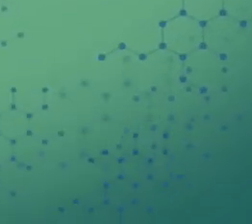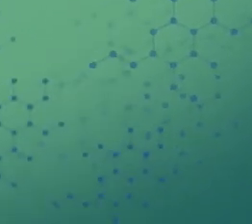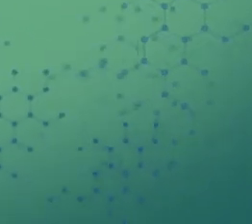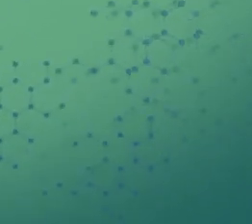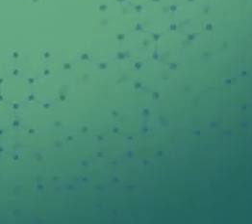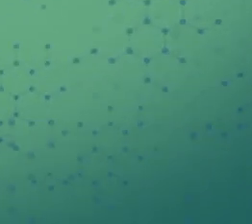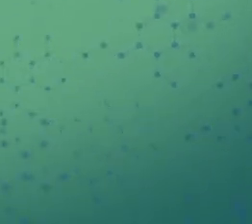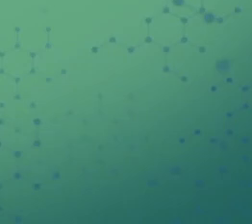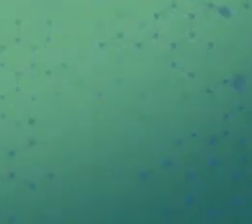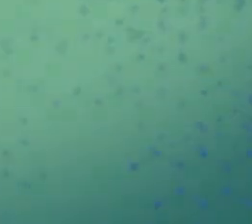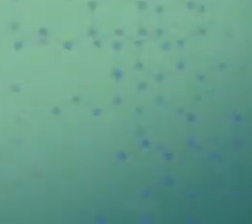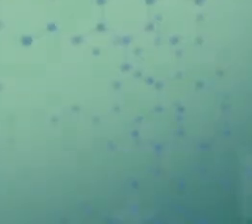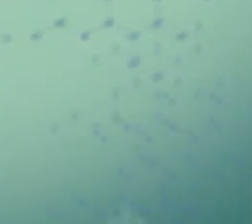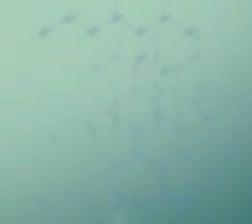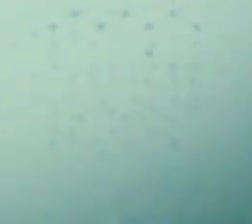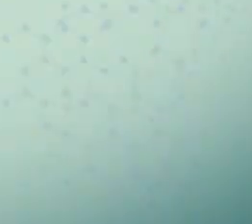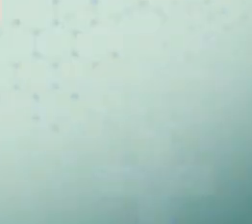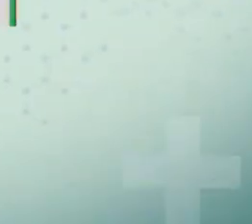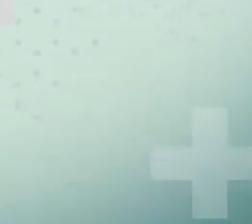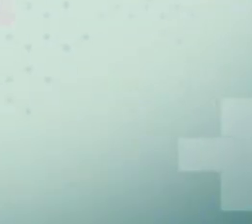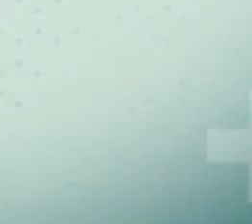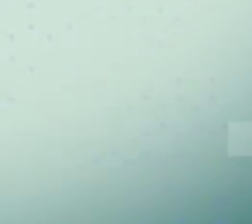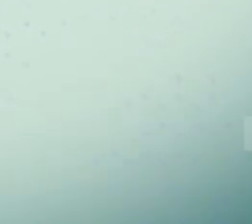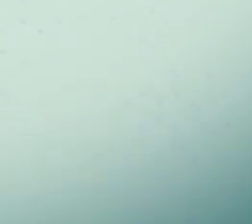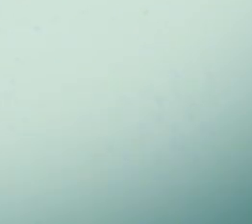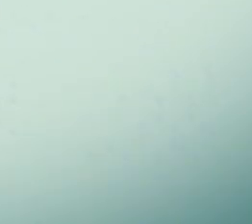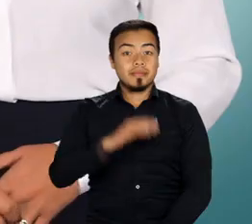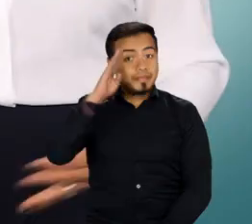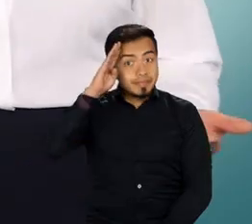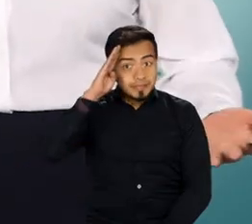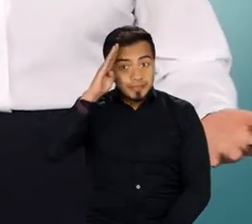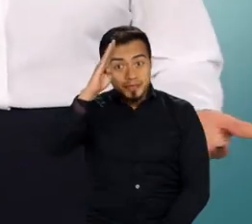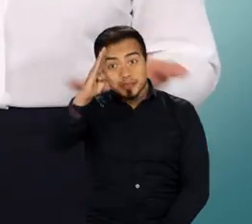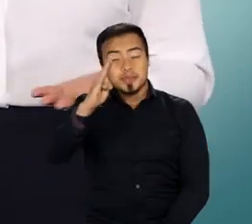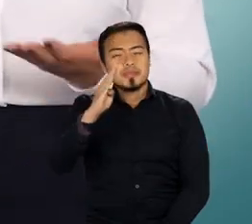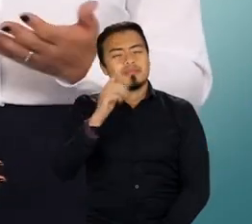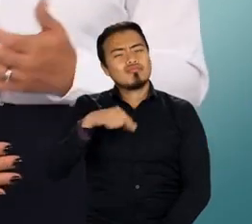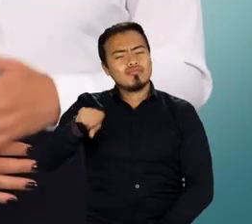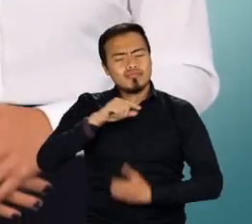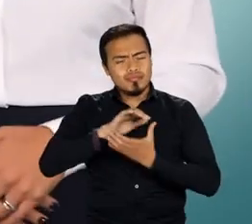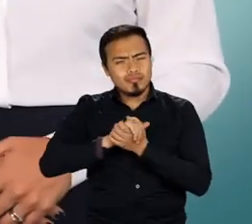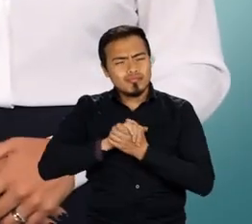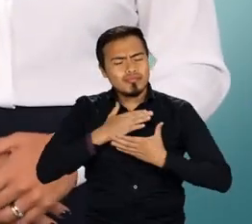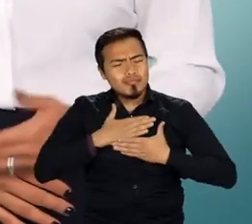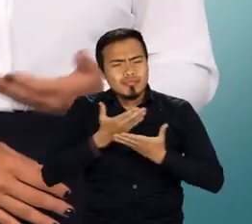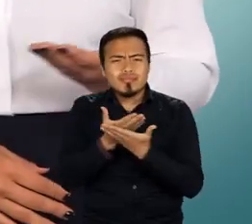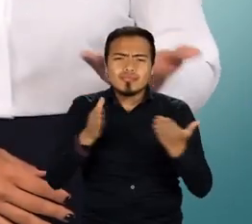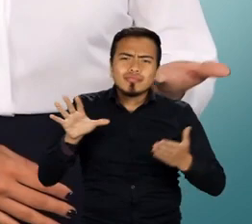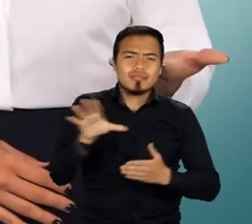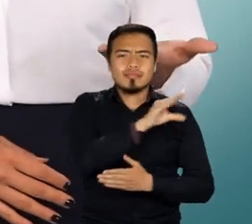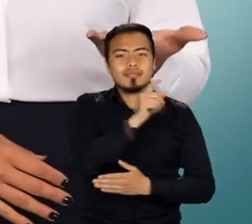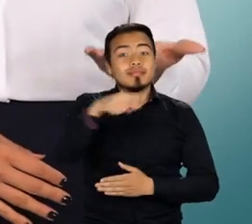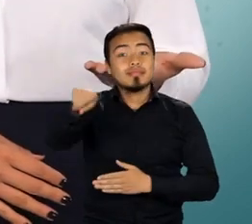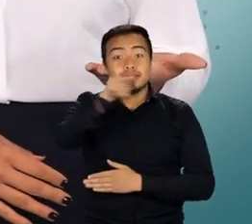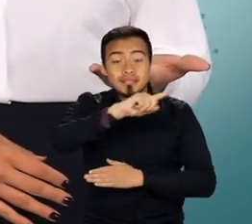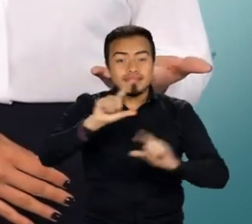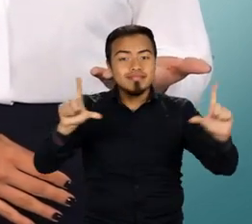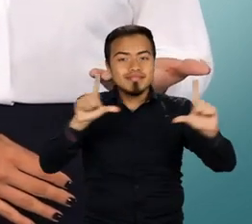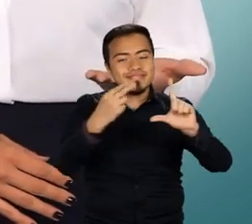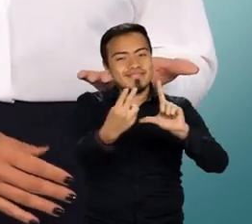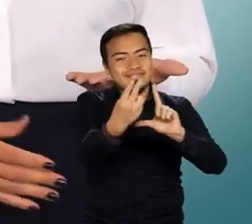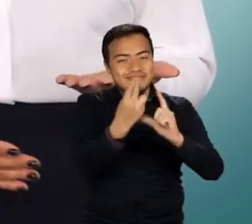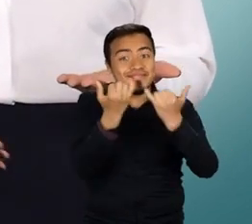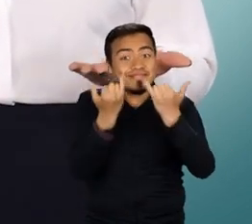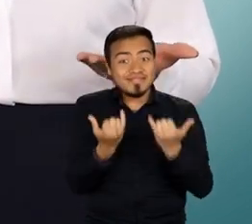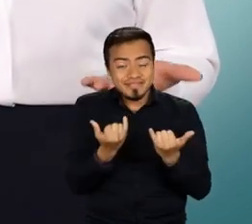Vida y Cáncer, Instituto Nacional de Cancerología. Hola, un afectuoso saludo para ustedes, nuestros